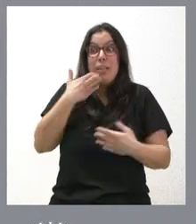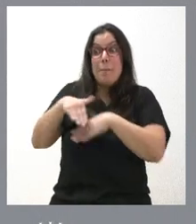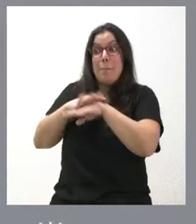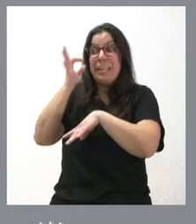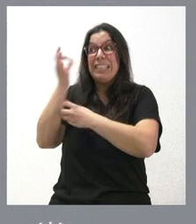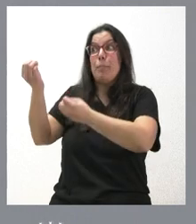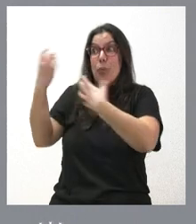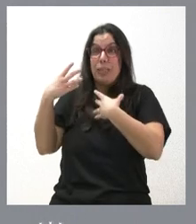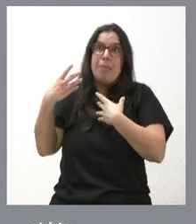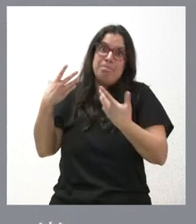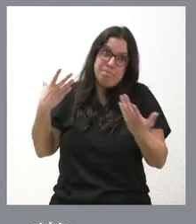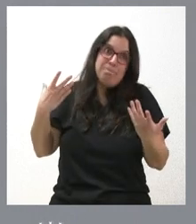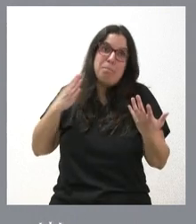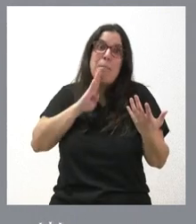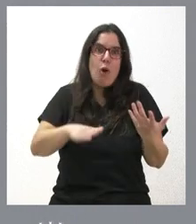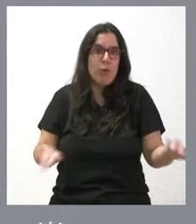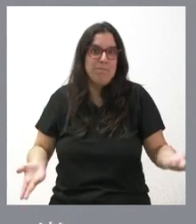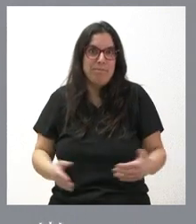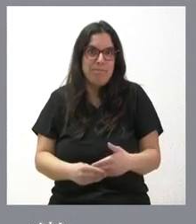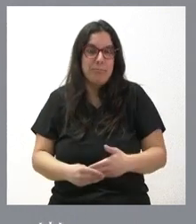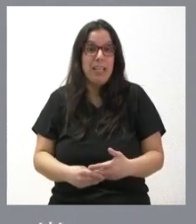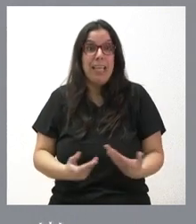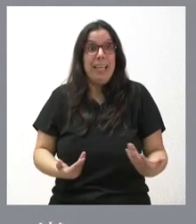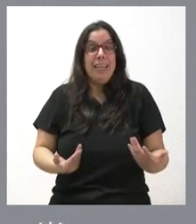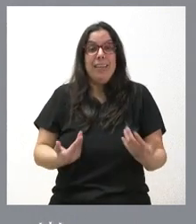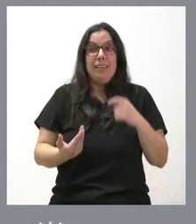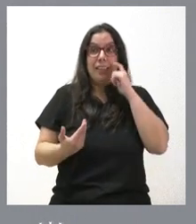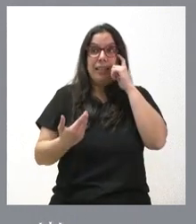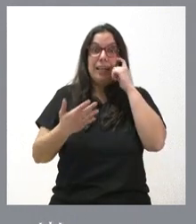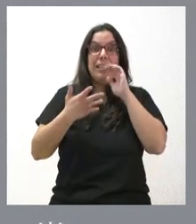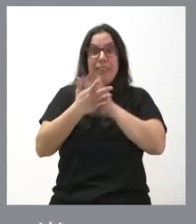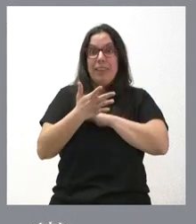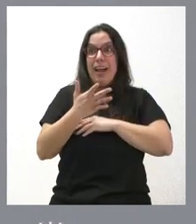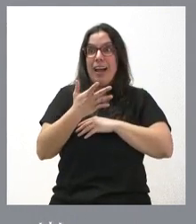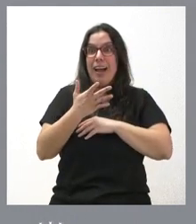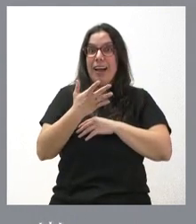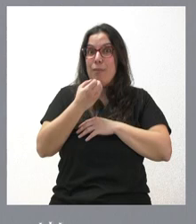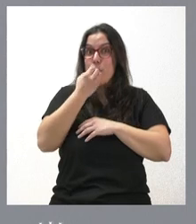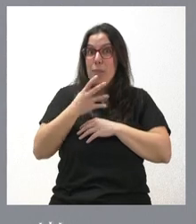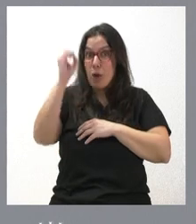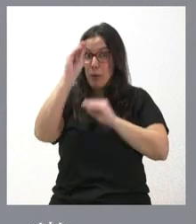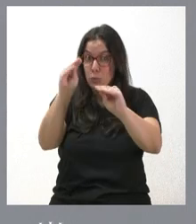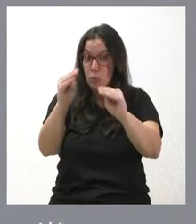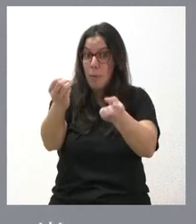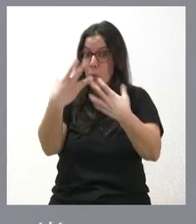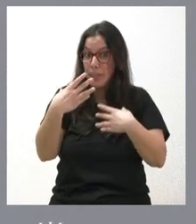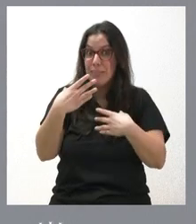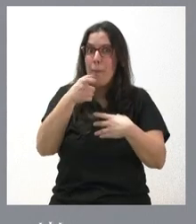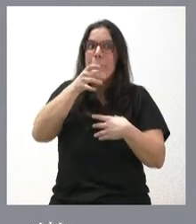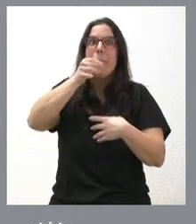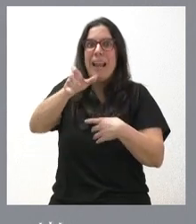ministra pues me parecería mejor y no es que no valore su palabra que la considero hoy mucho pero como